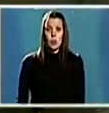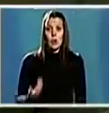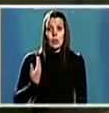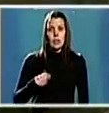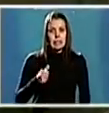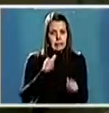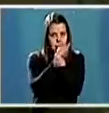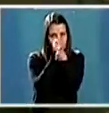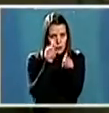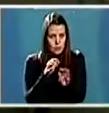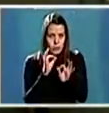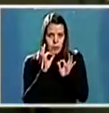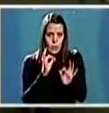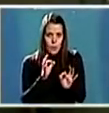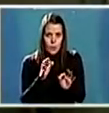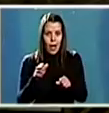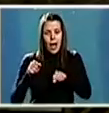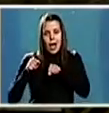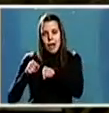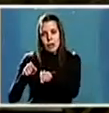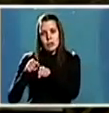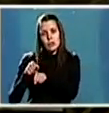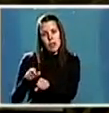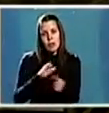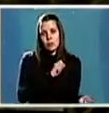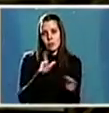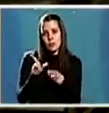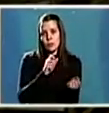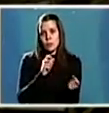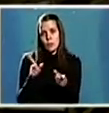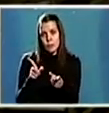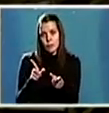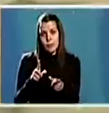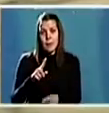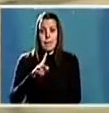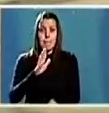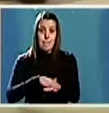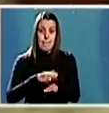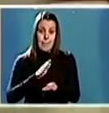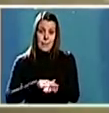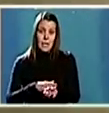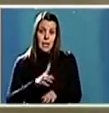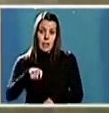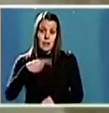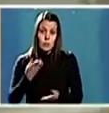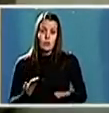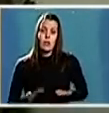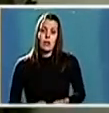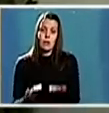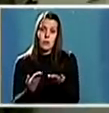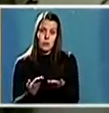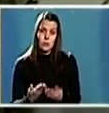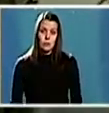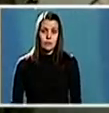Unha vez formateadas, pois pasan aos carros que para enfornar e a través da entabladora.